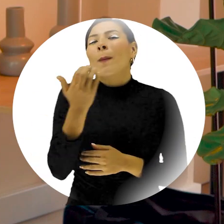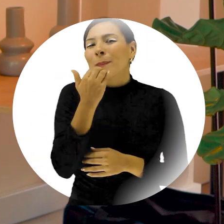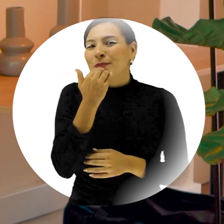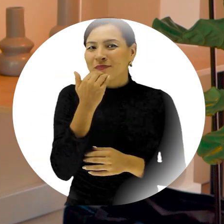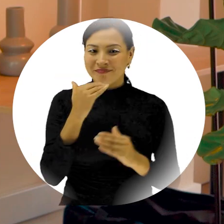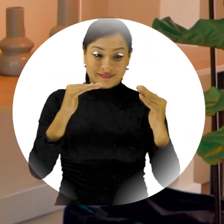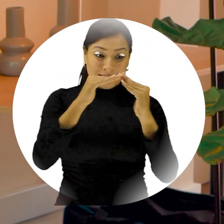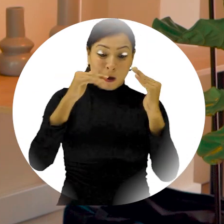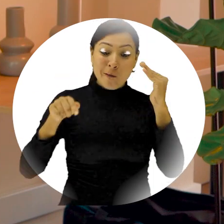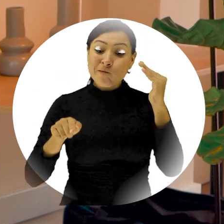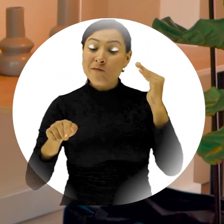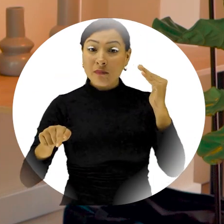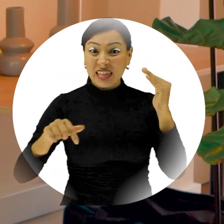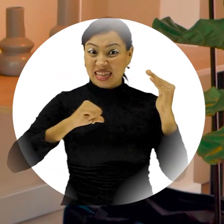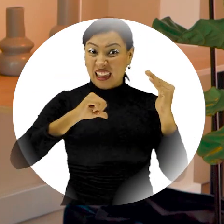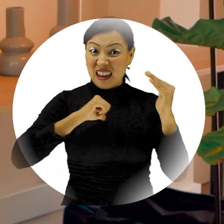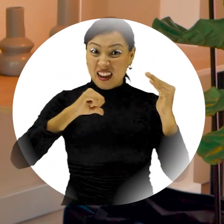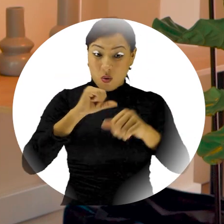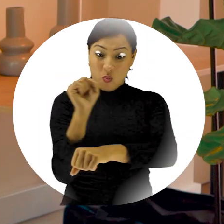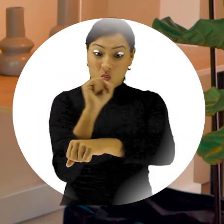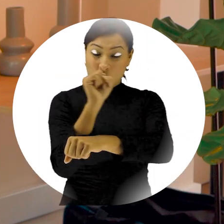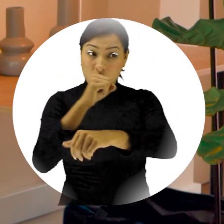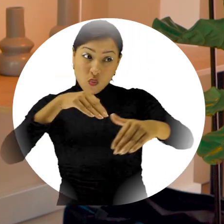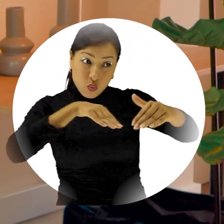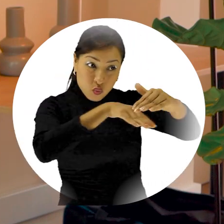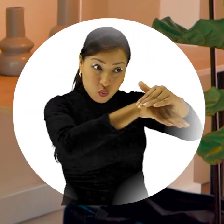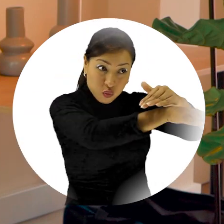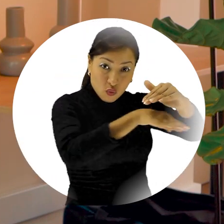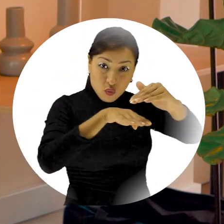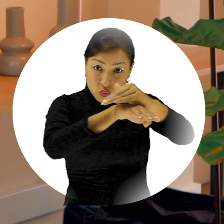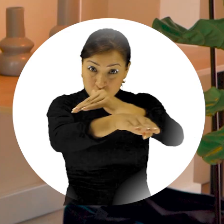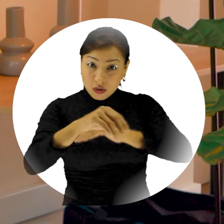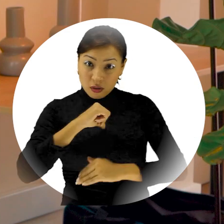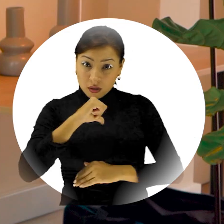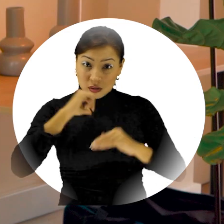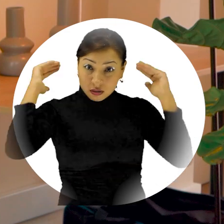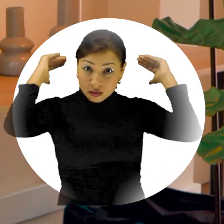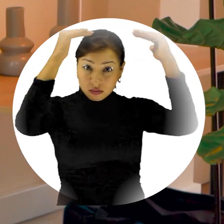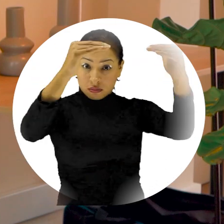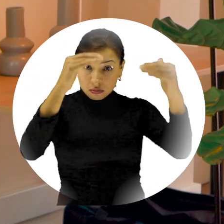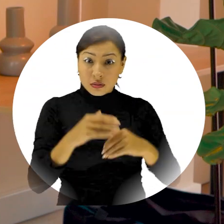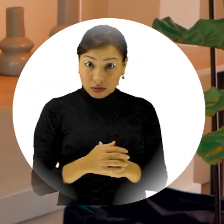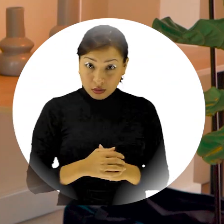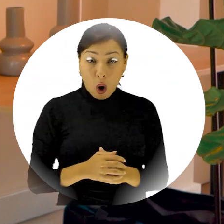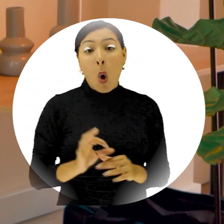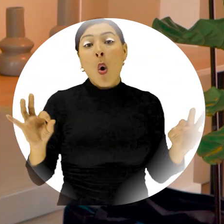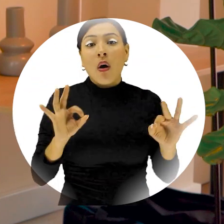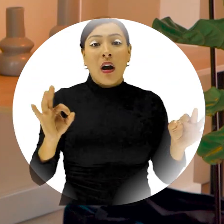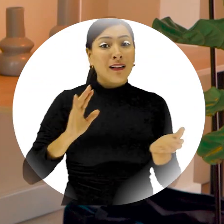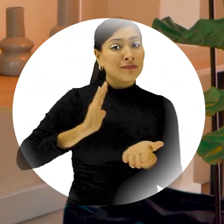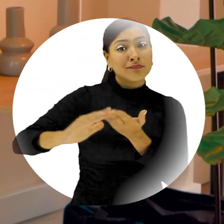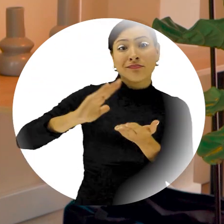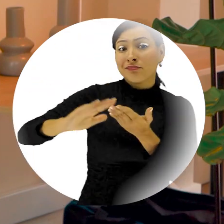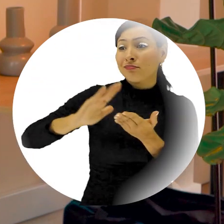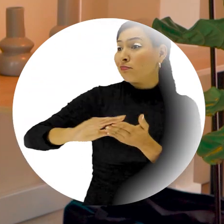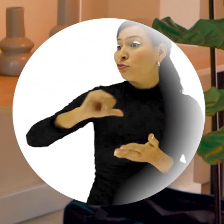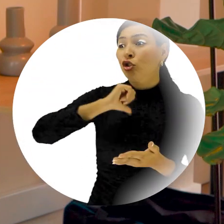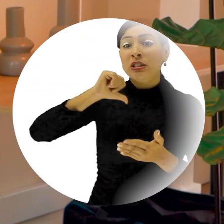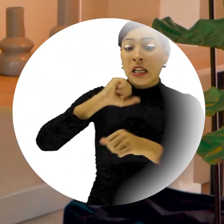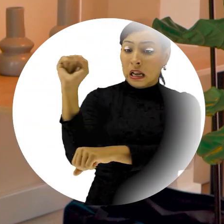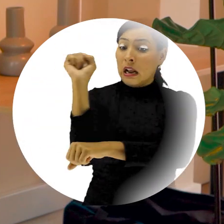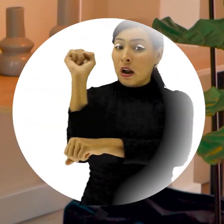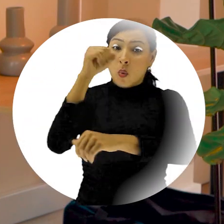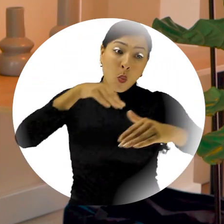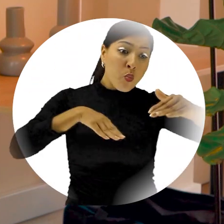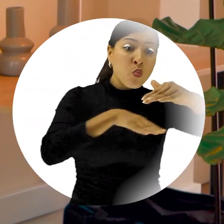parqueadero cubierto o destapado o si tienen asignación de parqueaderos o no, porque a veces uno compra el inmueble y el parqueadero es por sorteo, es